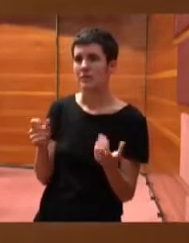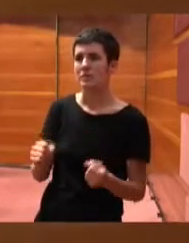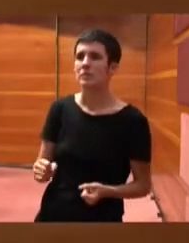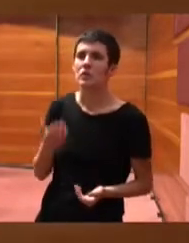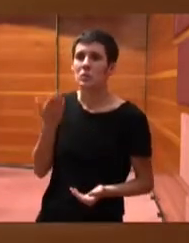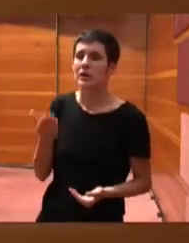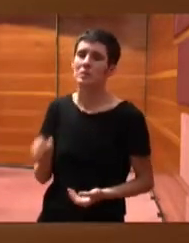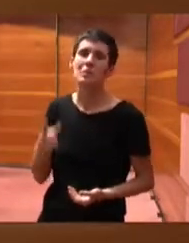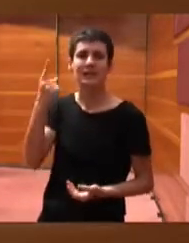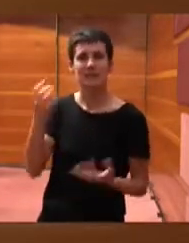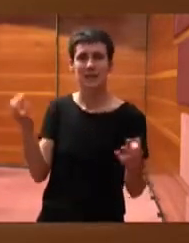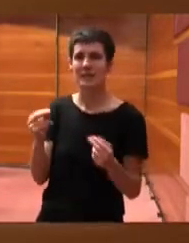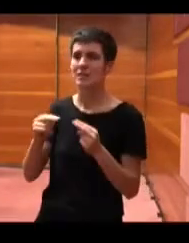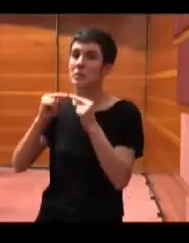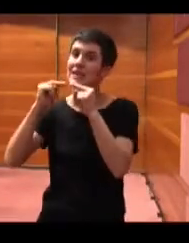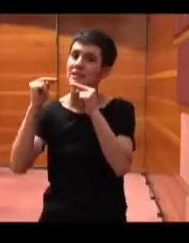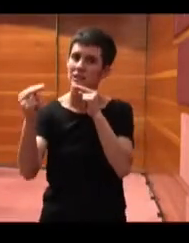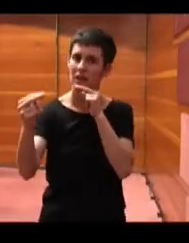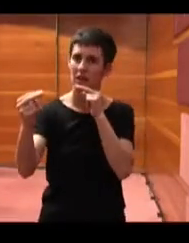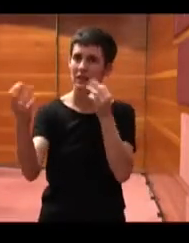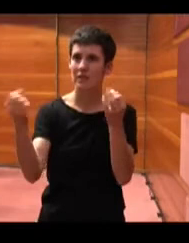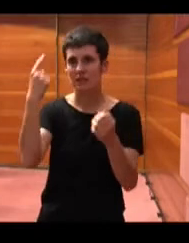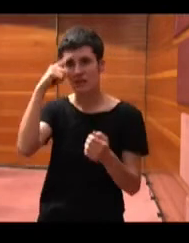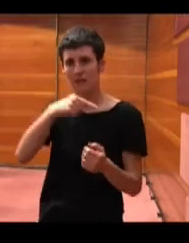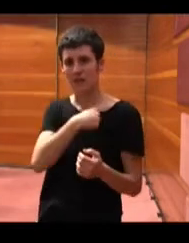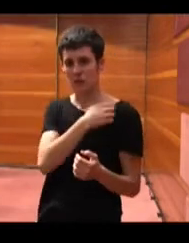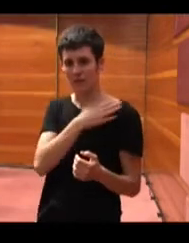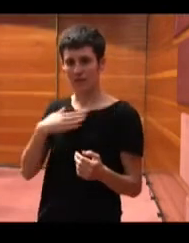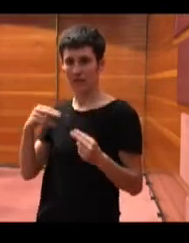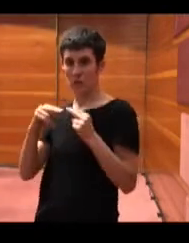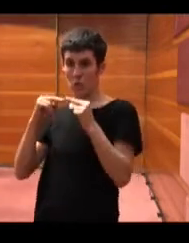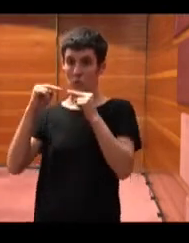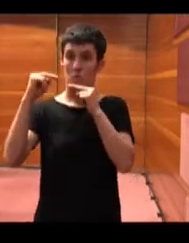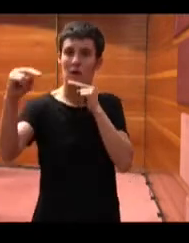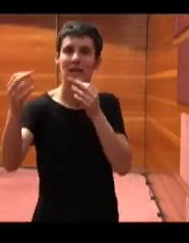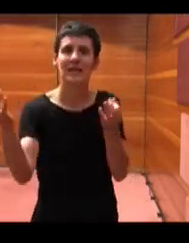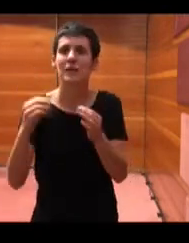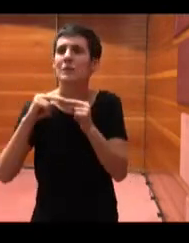mensaje. Tengo que saber qué quiero comunicar para conseguir que... Y